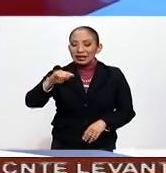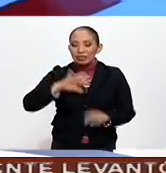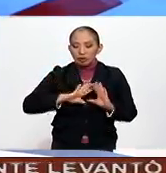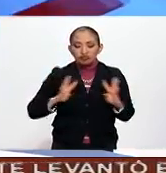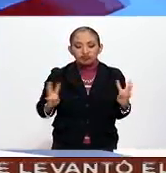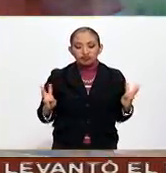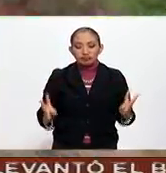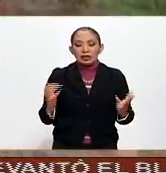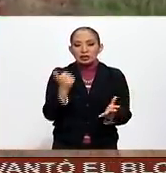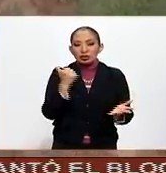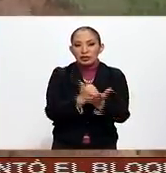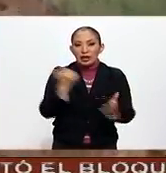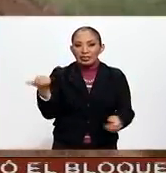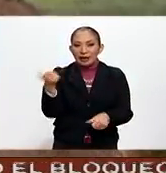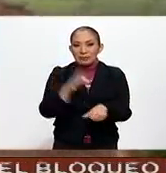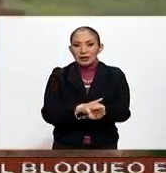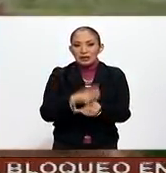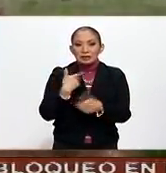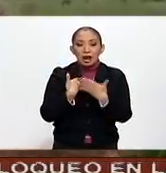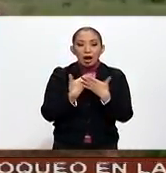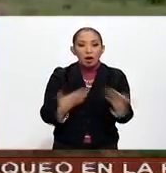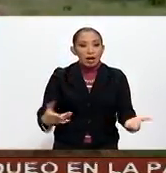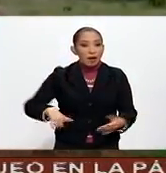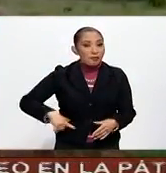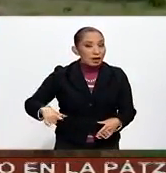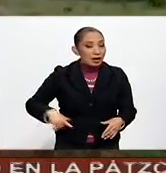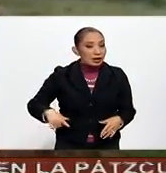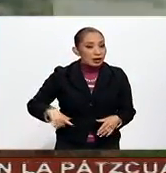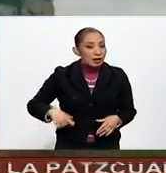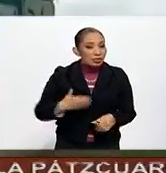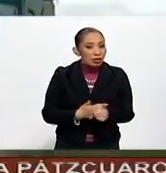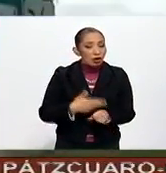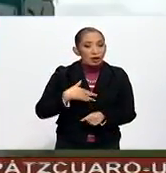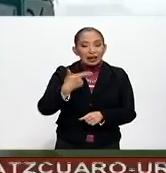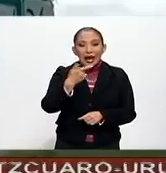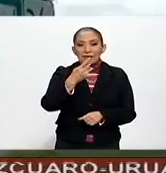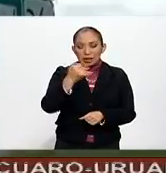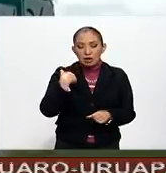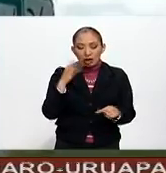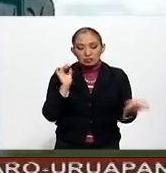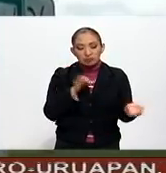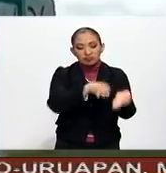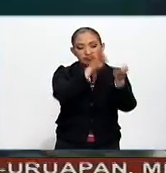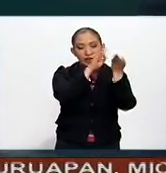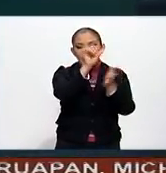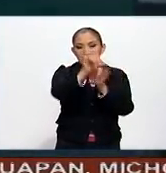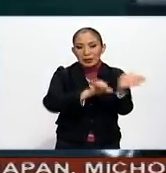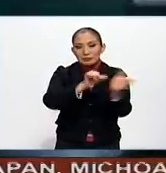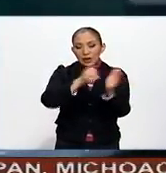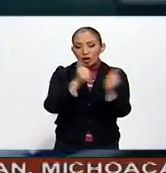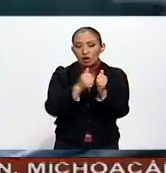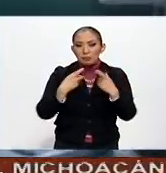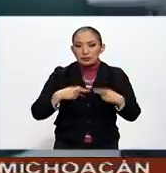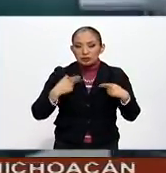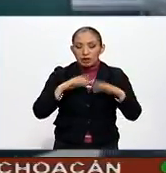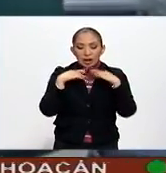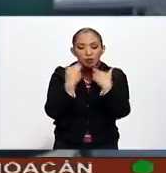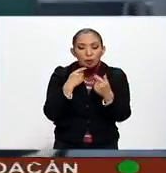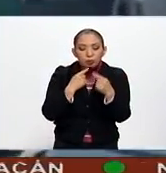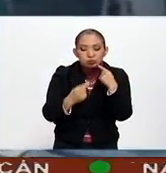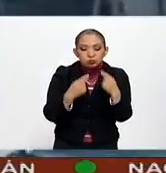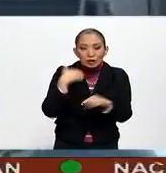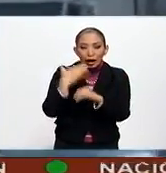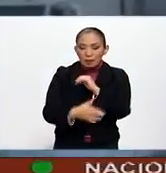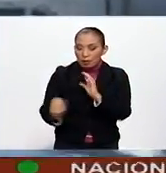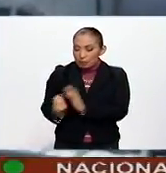rodearon Ciudad Administrativa a la hora que el gobernador Gabino Cue realizaba su audiencia pública mensual con los ciudadanos. Esta culminó